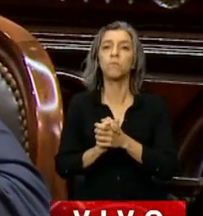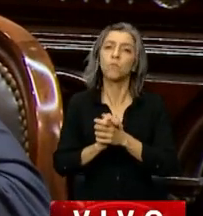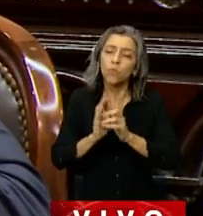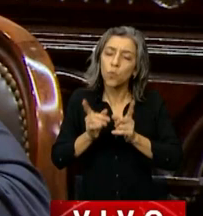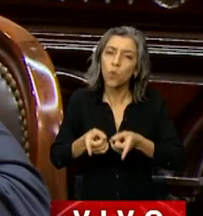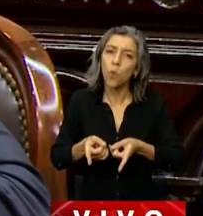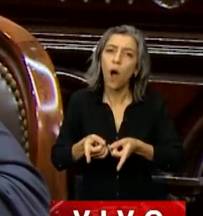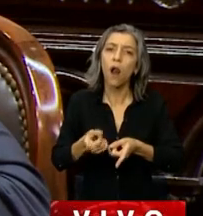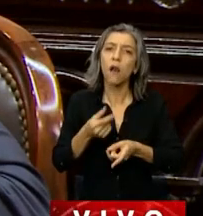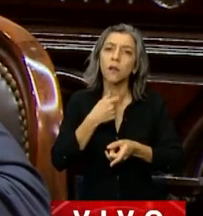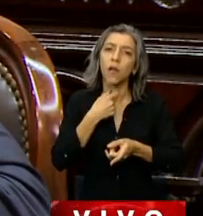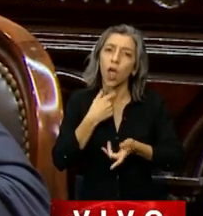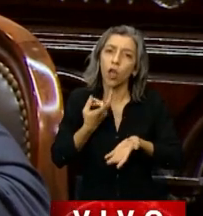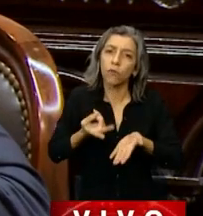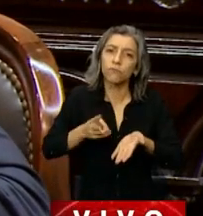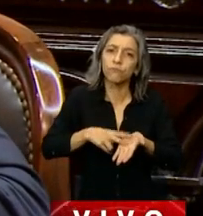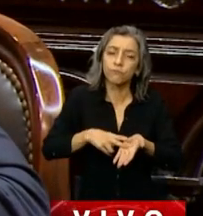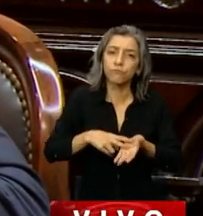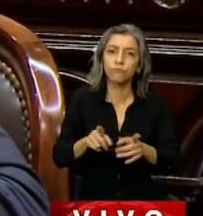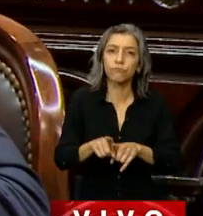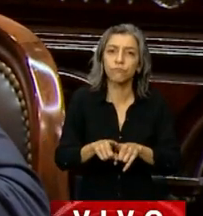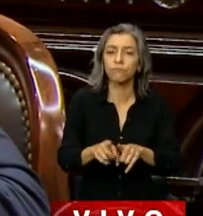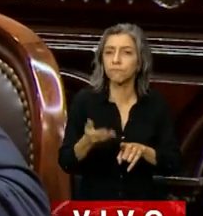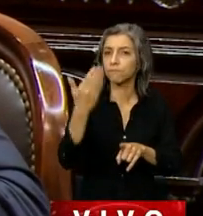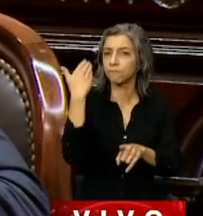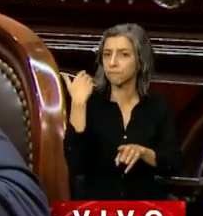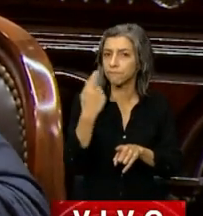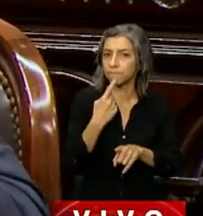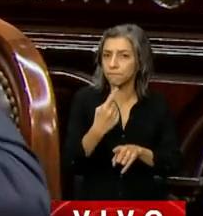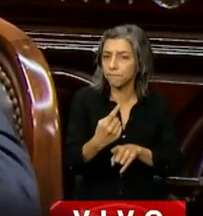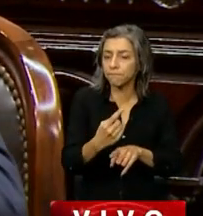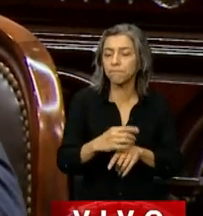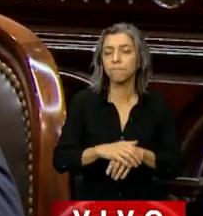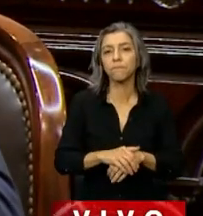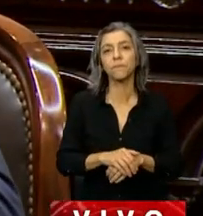pero como lo dije en aquella oportunidad, no podemos